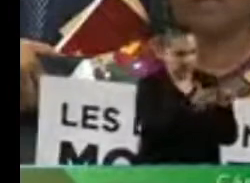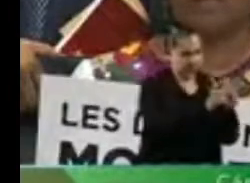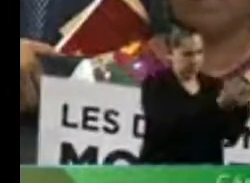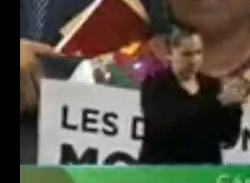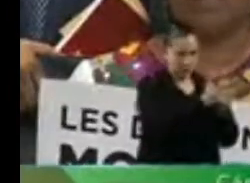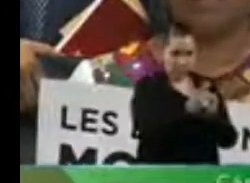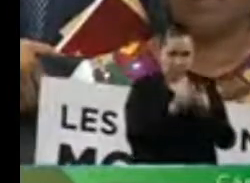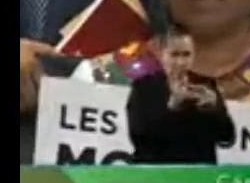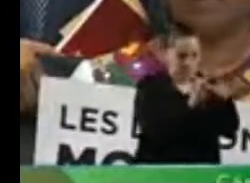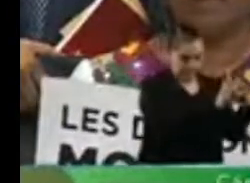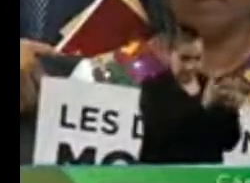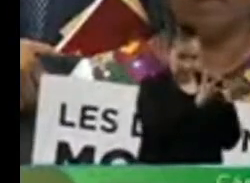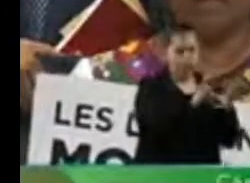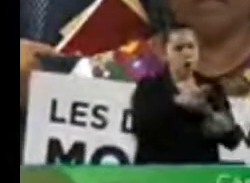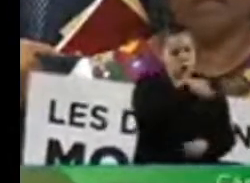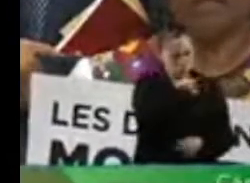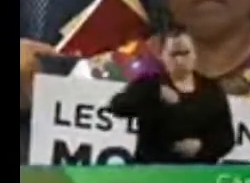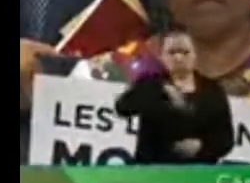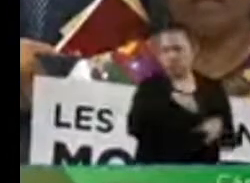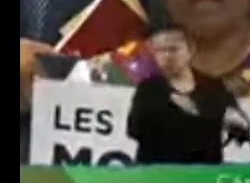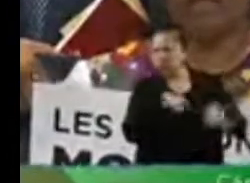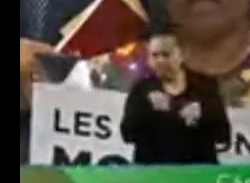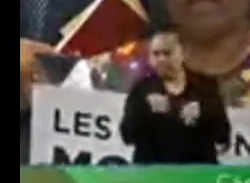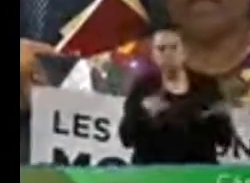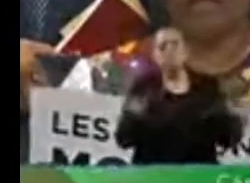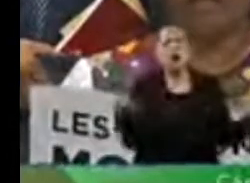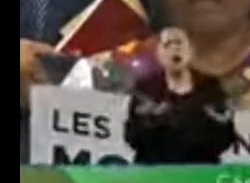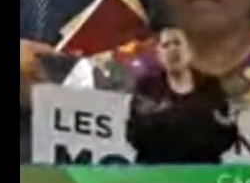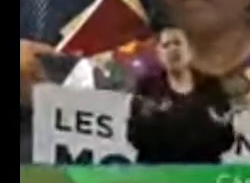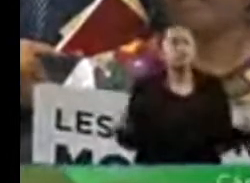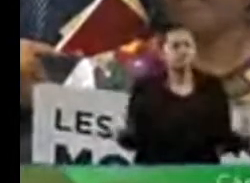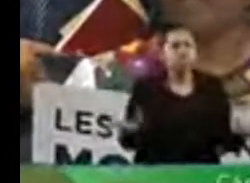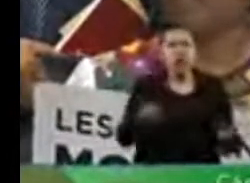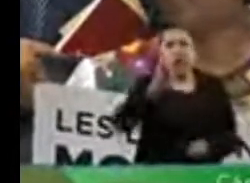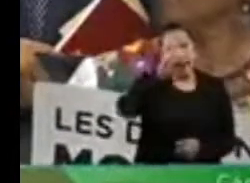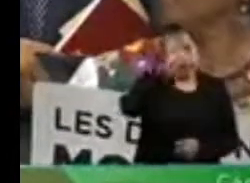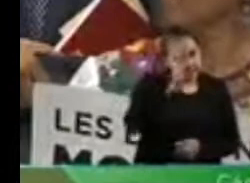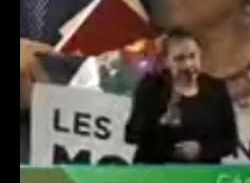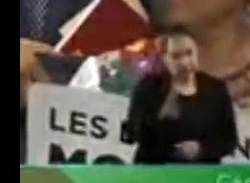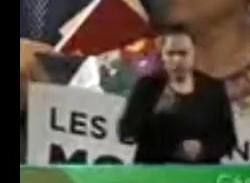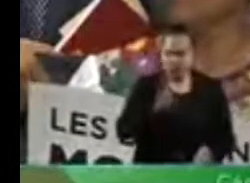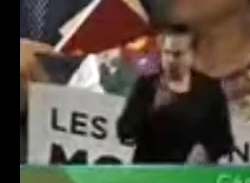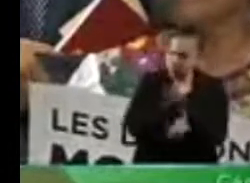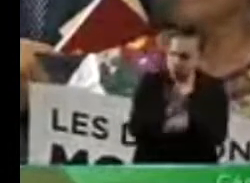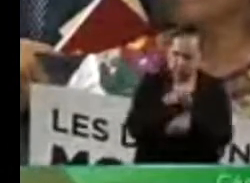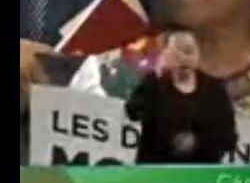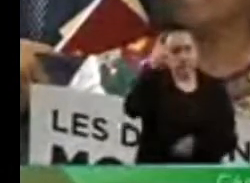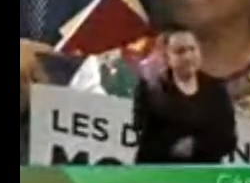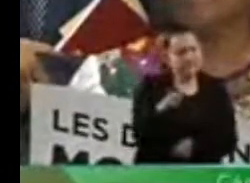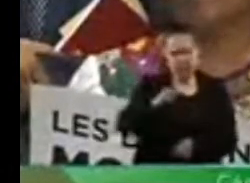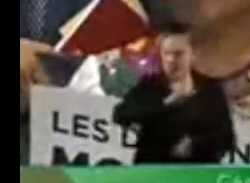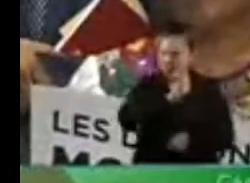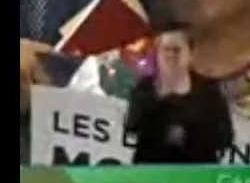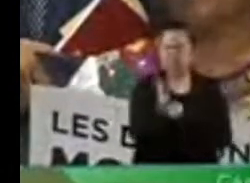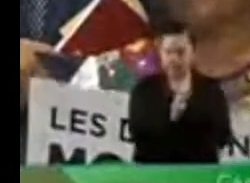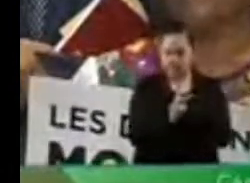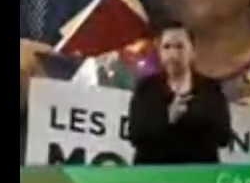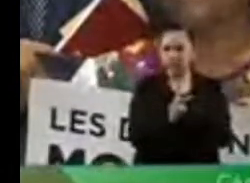a la patria y al pueblo con dignidad, con principios, con honor. Hacen comentarios de, ay, qué